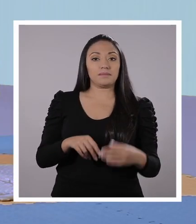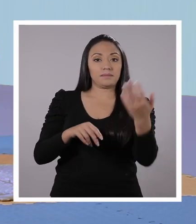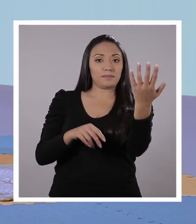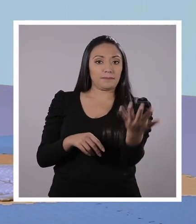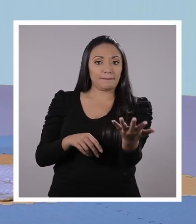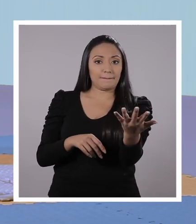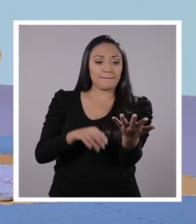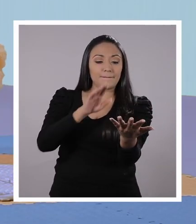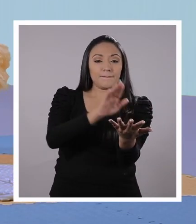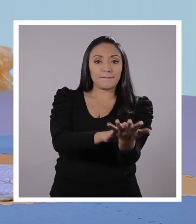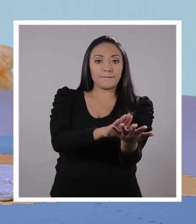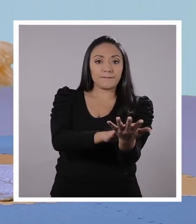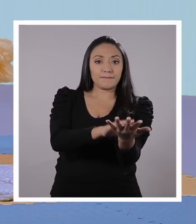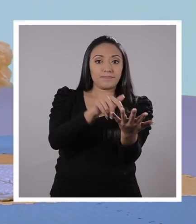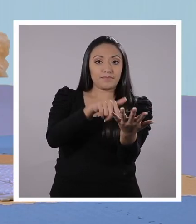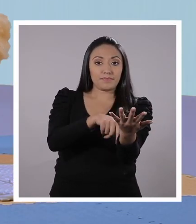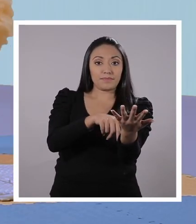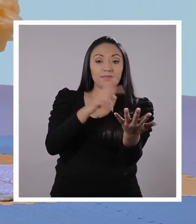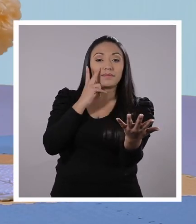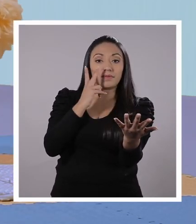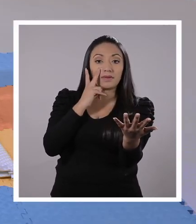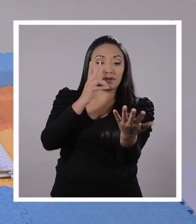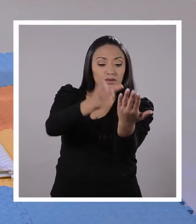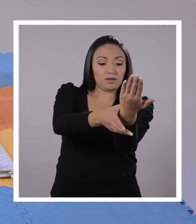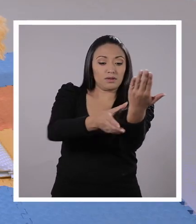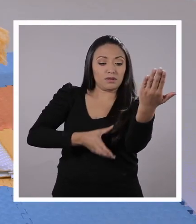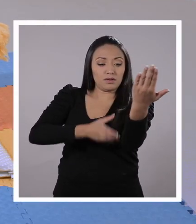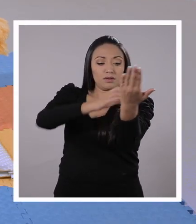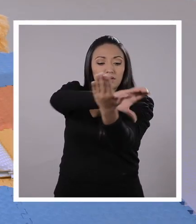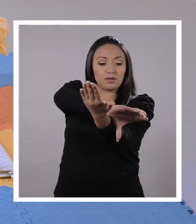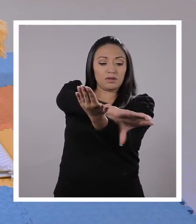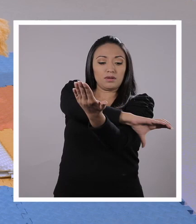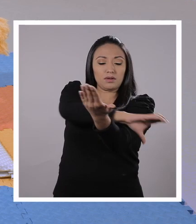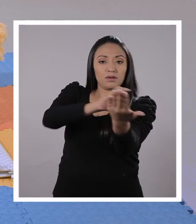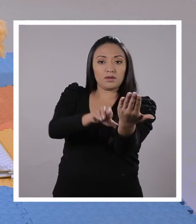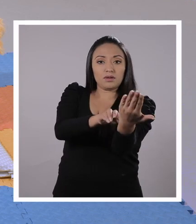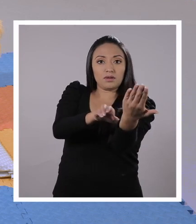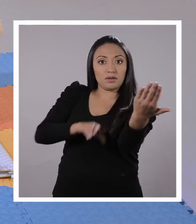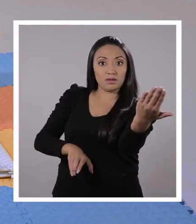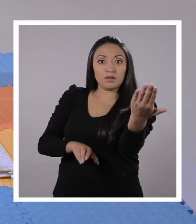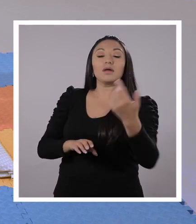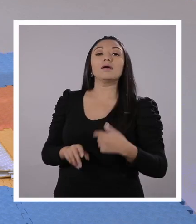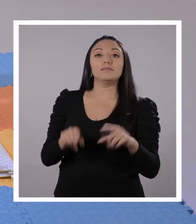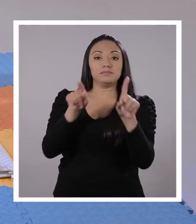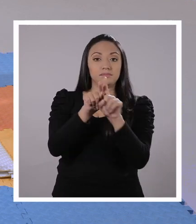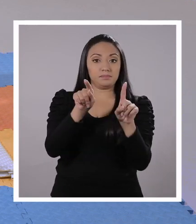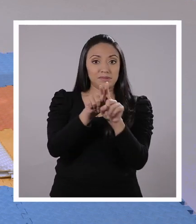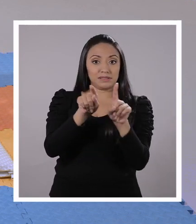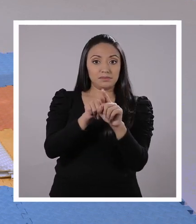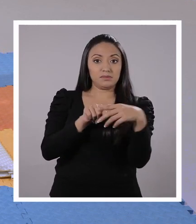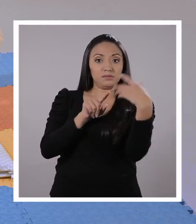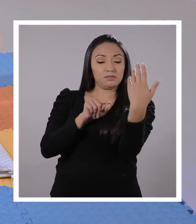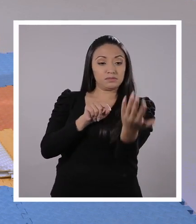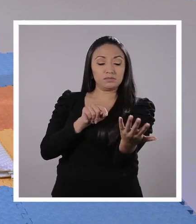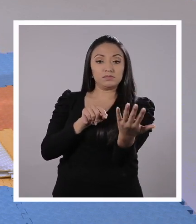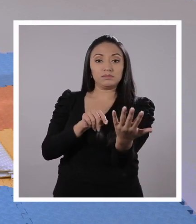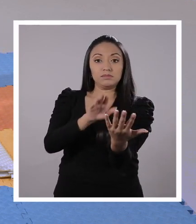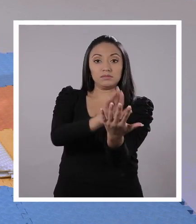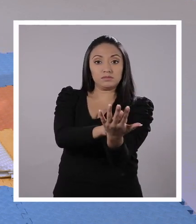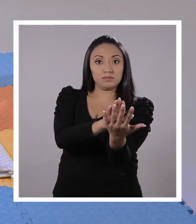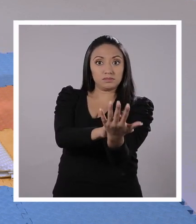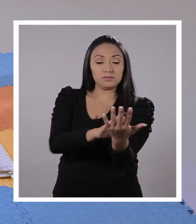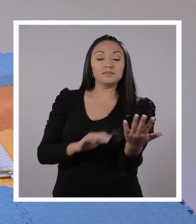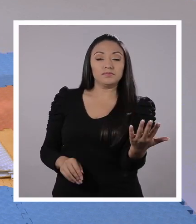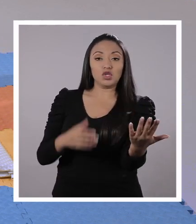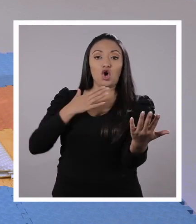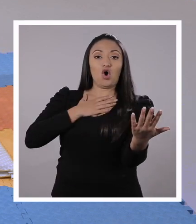avioncito, ajá, pero boca arriba. Entonces, ya, igual, con sus piernitas entre nuestro brazo y vamos ya igual a sujetar por la